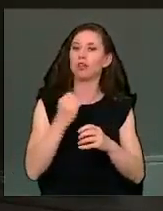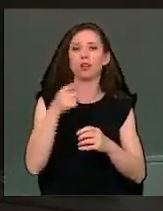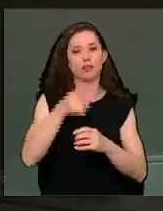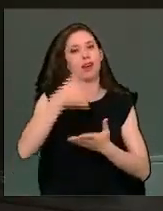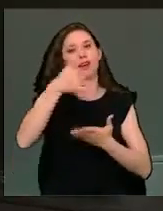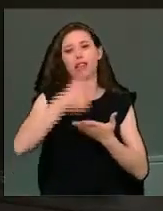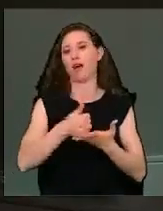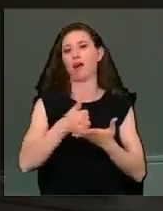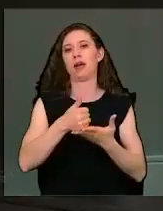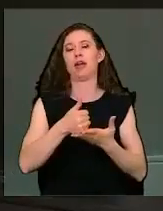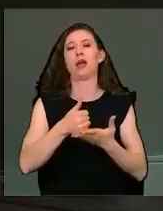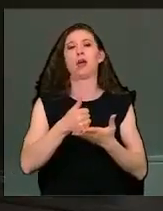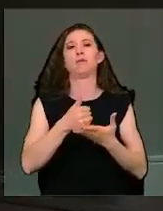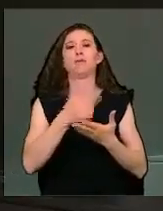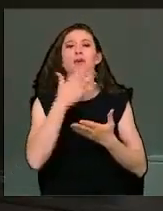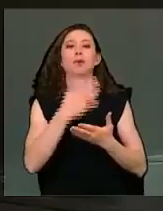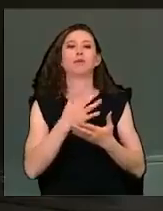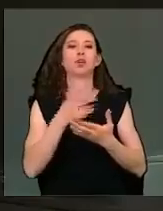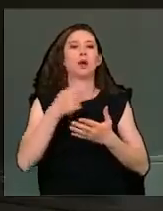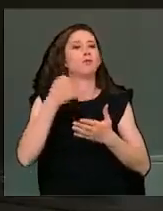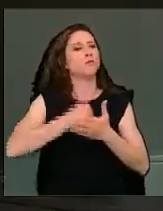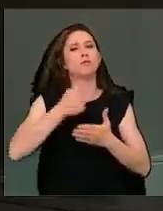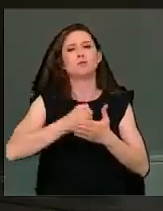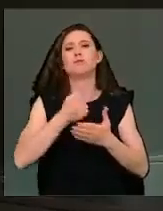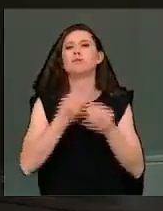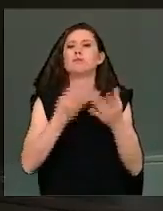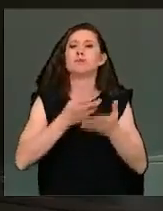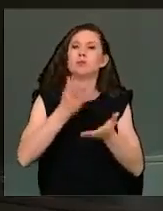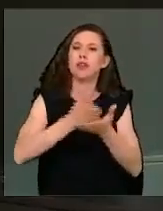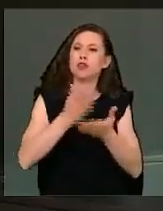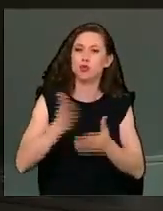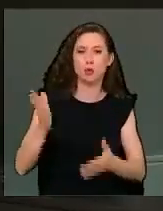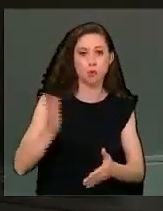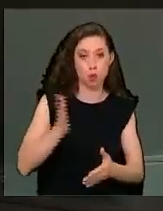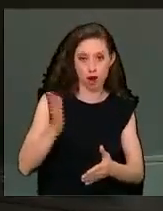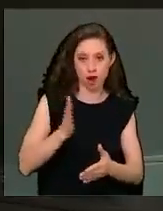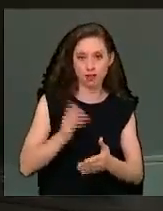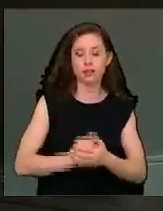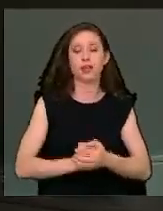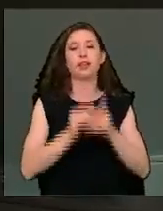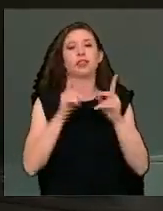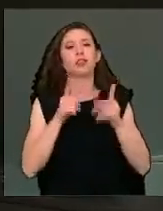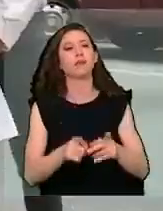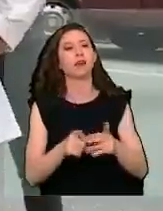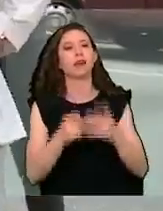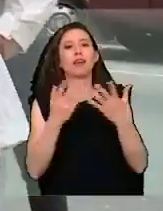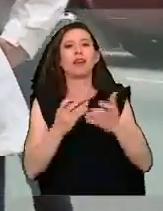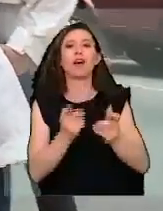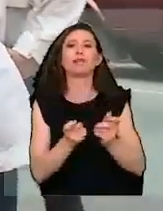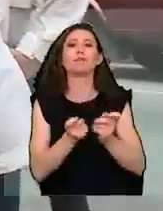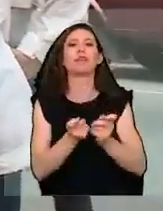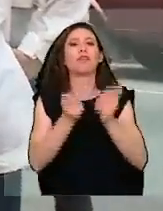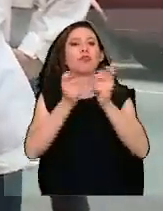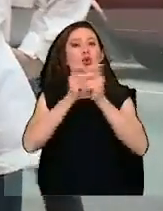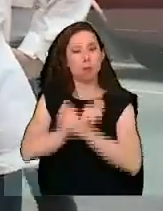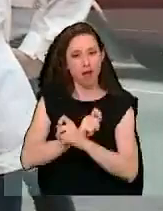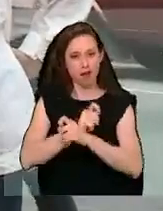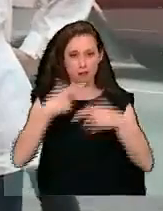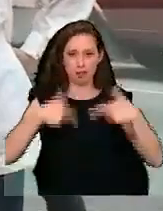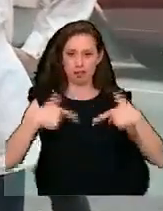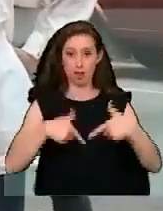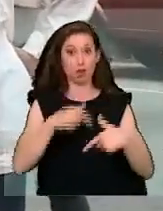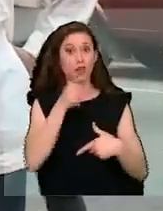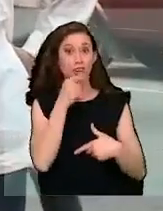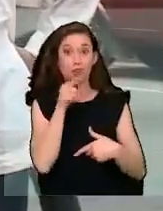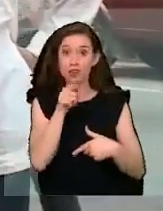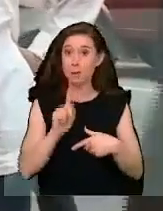como como peleo por todos los derechos de las mujeres como peleó por transformar un Ministerio del interior siendo la